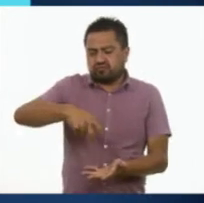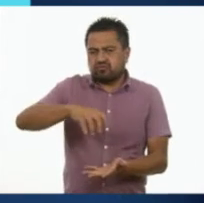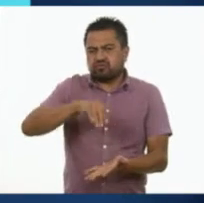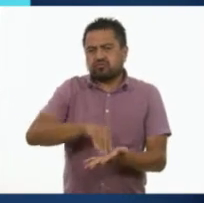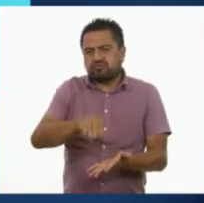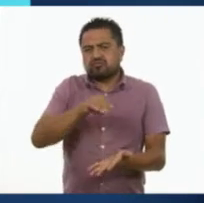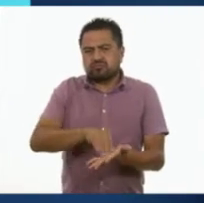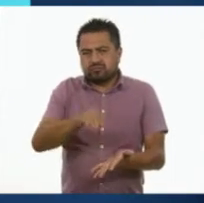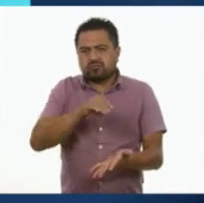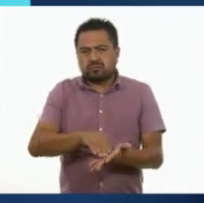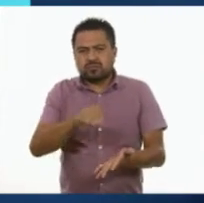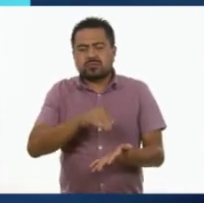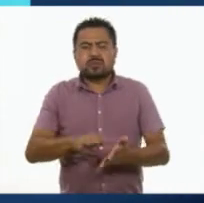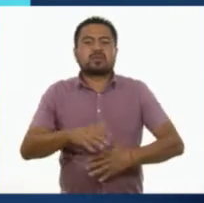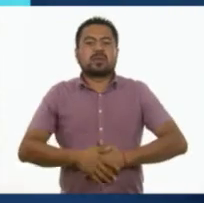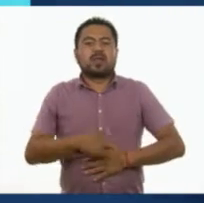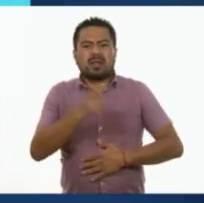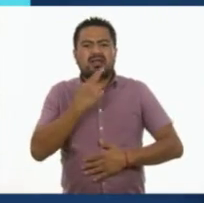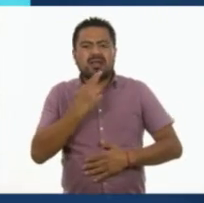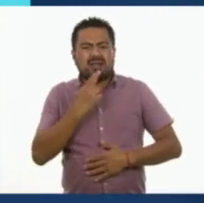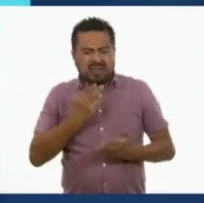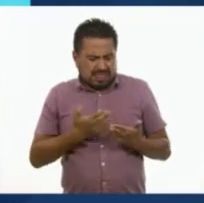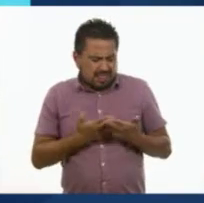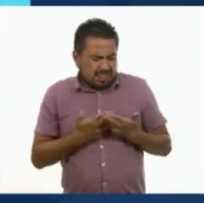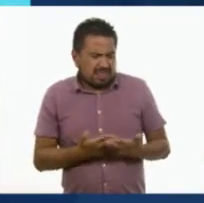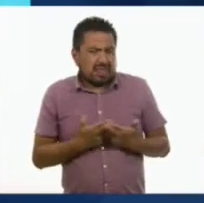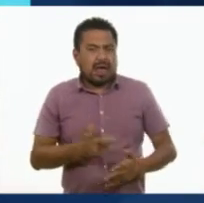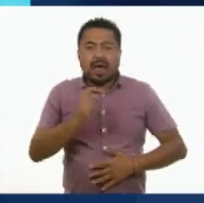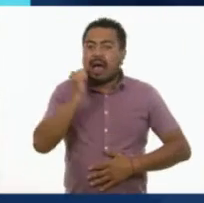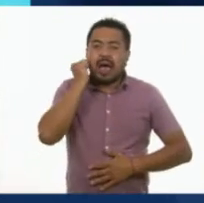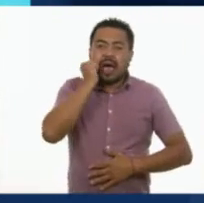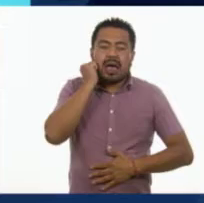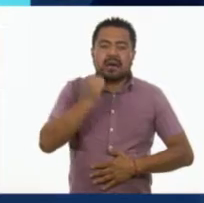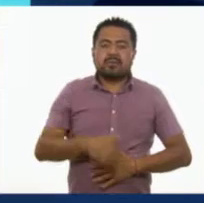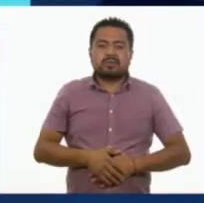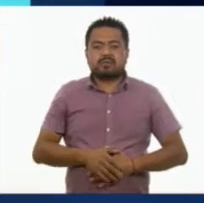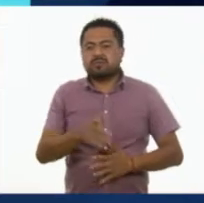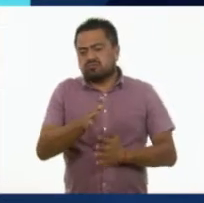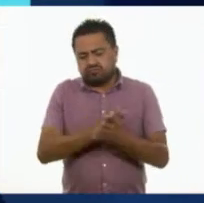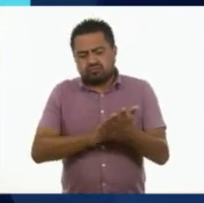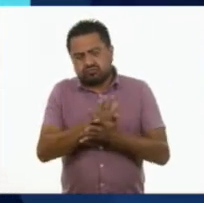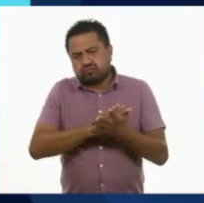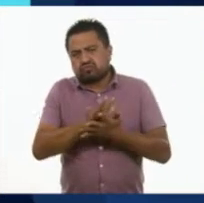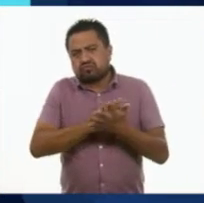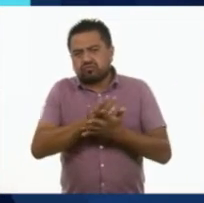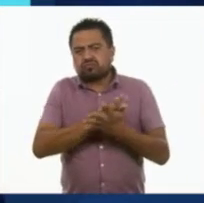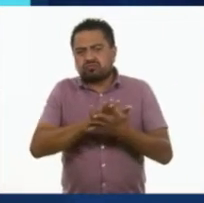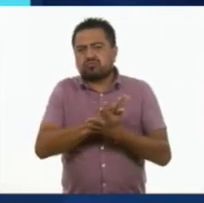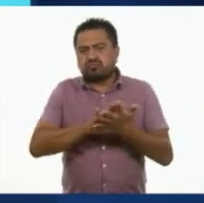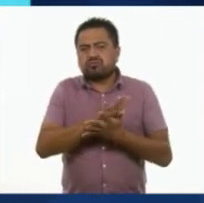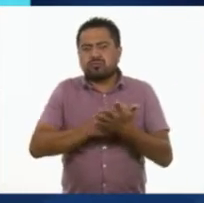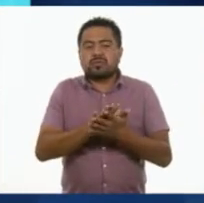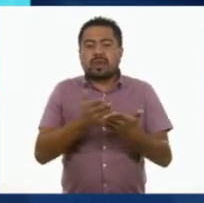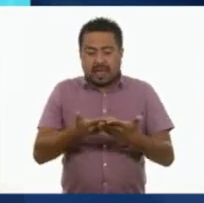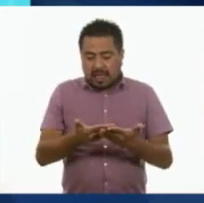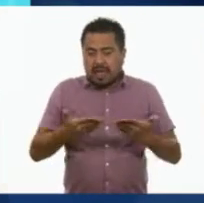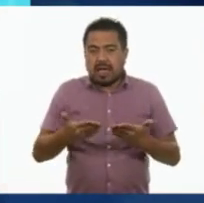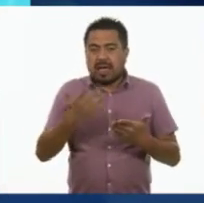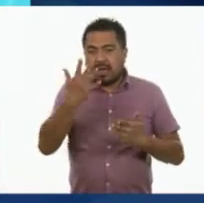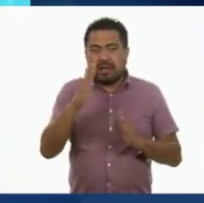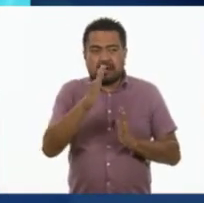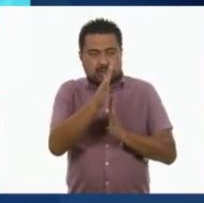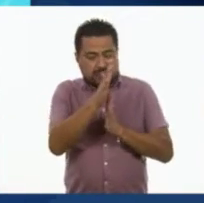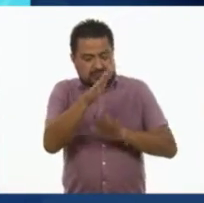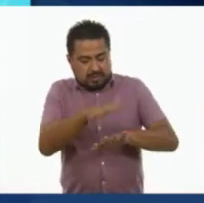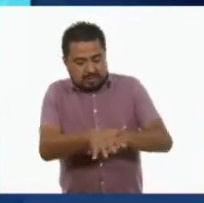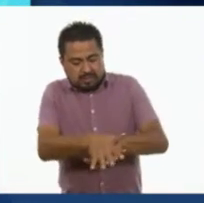manos. Usa suficiente jabón. Frota tus palmas una con la otra. Ahora, frota la palma